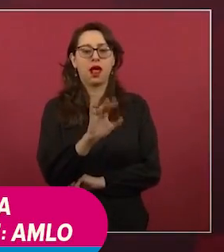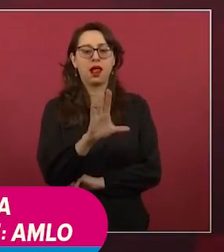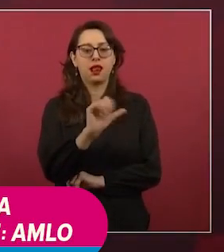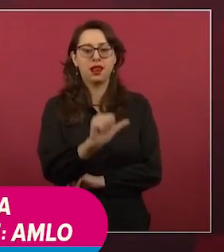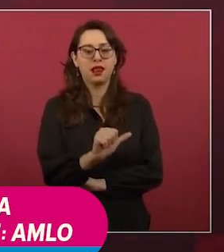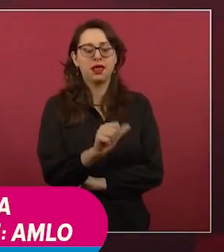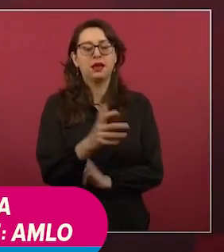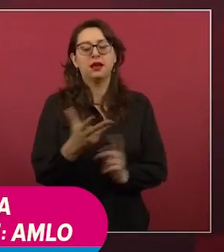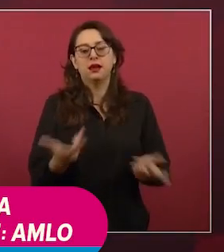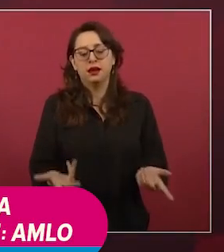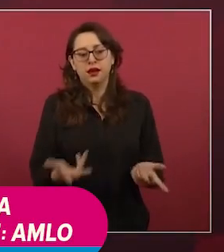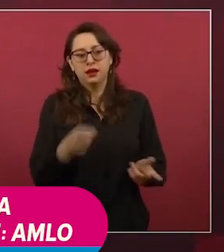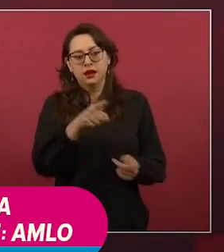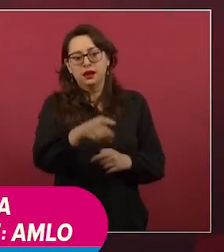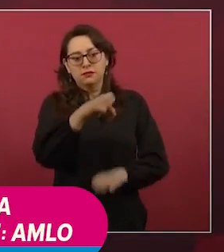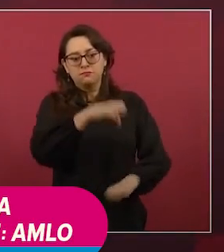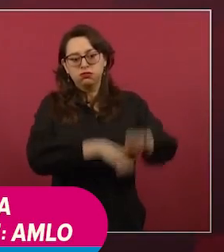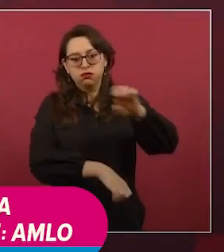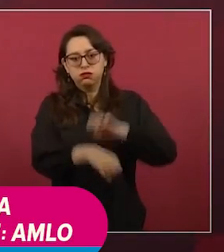senadores republicanos